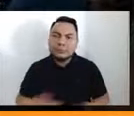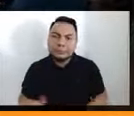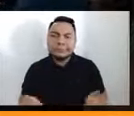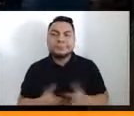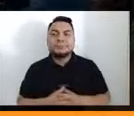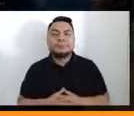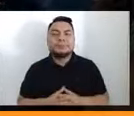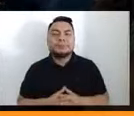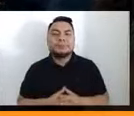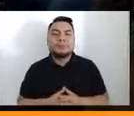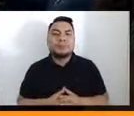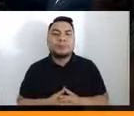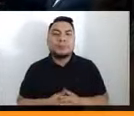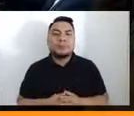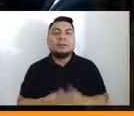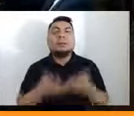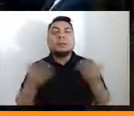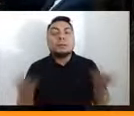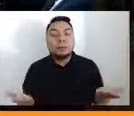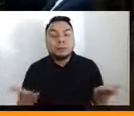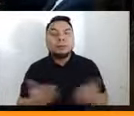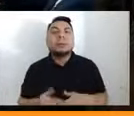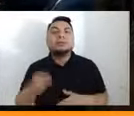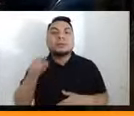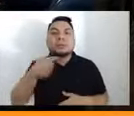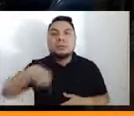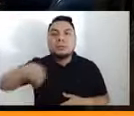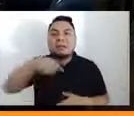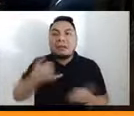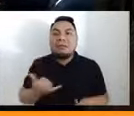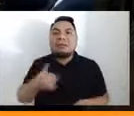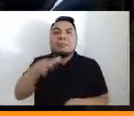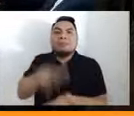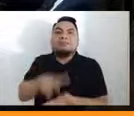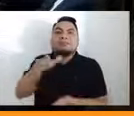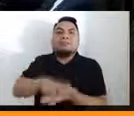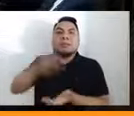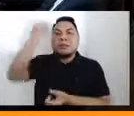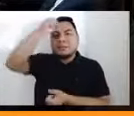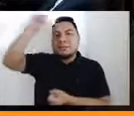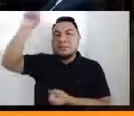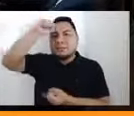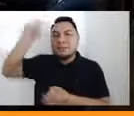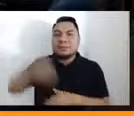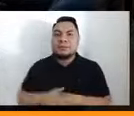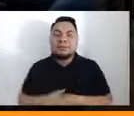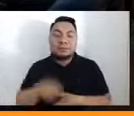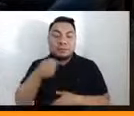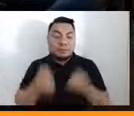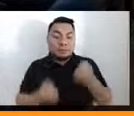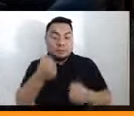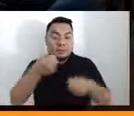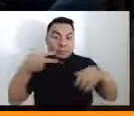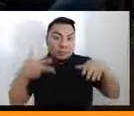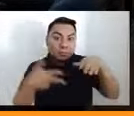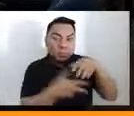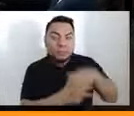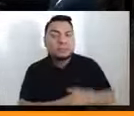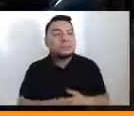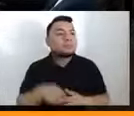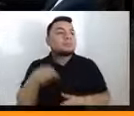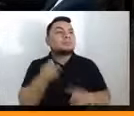más y sin embargo estamos aprobando viajes los peajes la